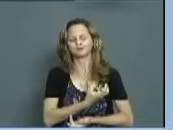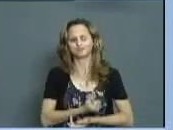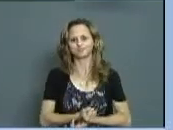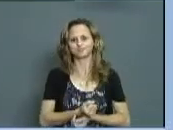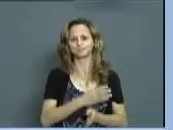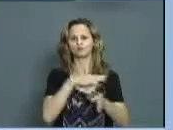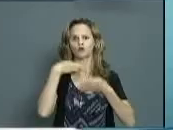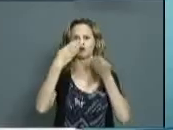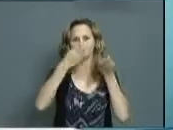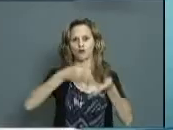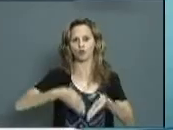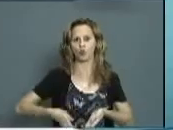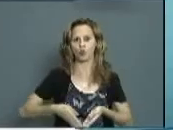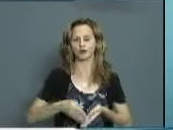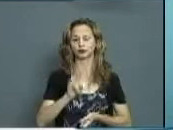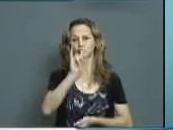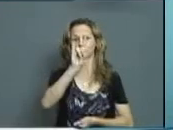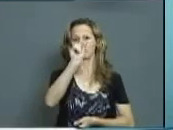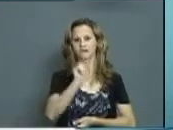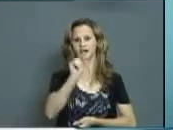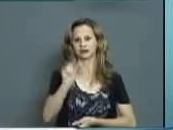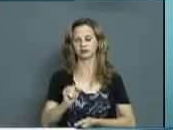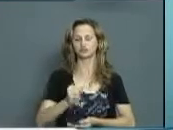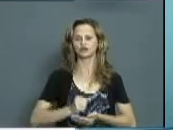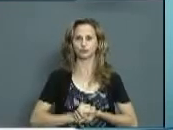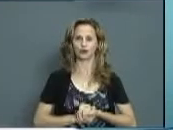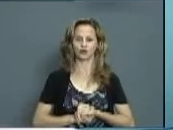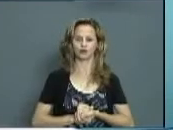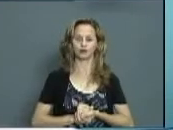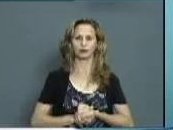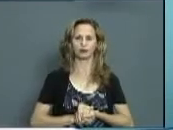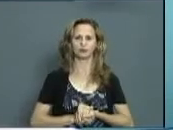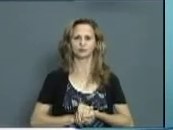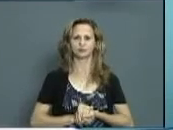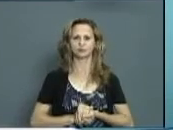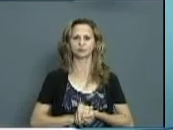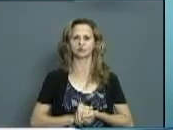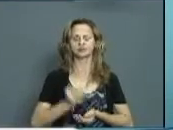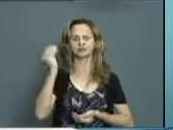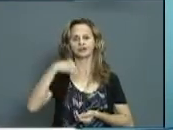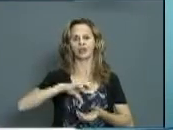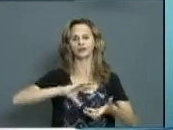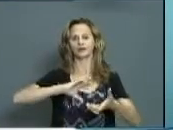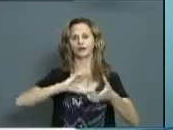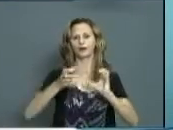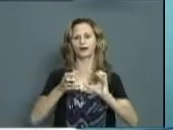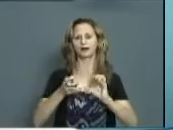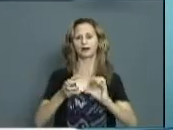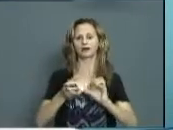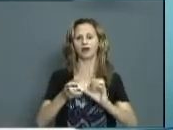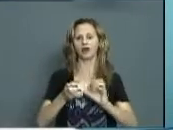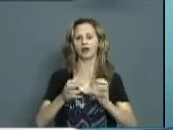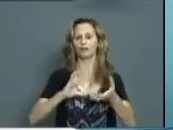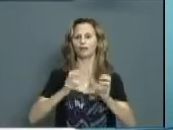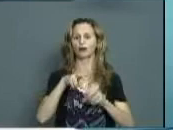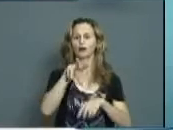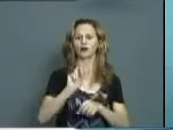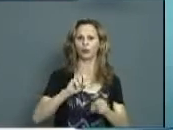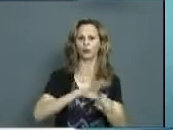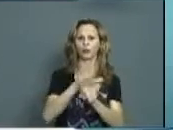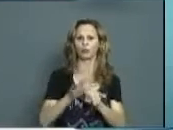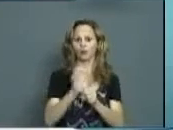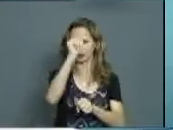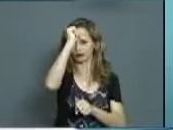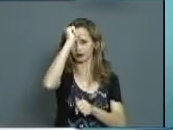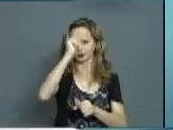Un total de 9 personas perdieron la vida a causa de la COVID-19, circulación de la variante Delta por nuestro territorio. Del